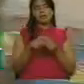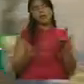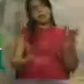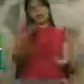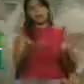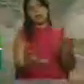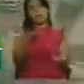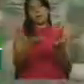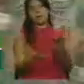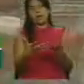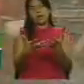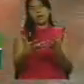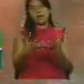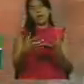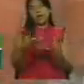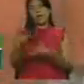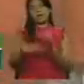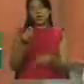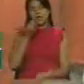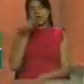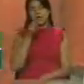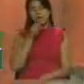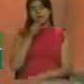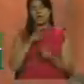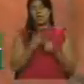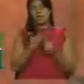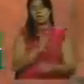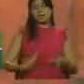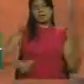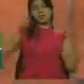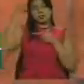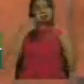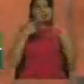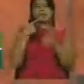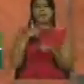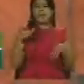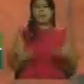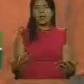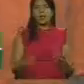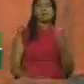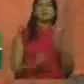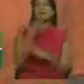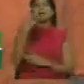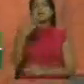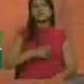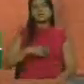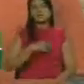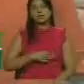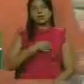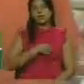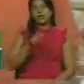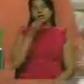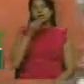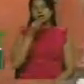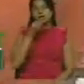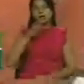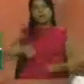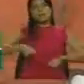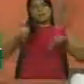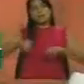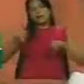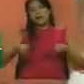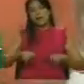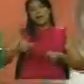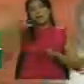para precisamente poder hacer comida. A partir de eso, el comandante Chávez dijo, nace la misión alimentación, nacieron los Mercal, nacieron